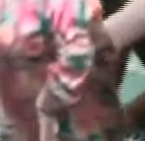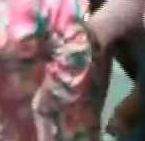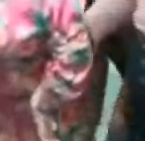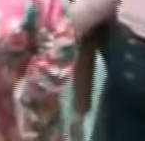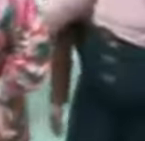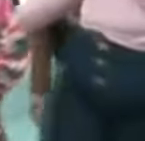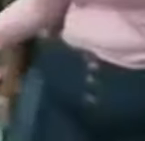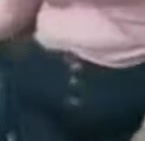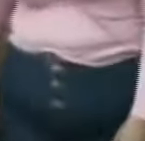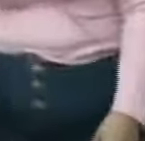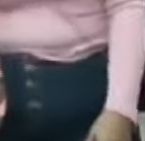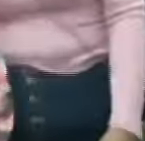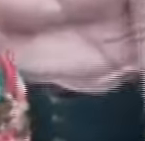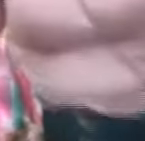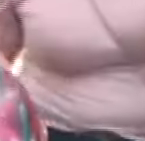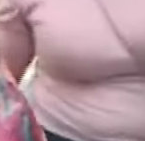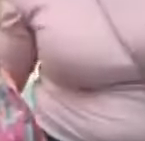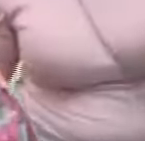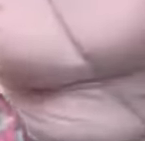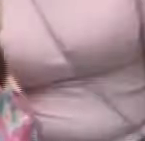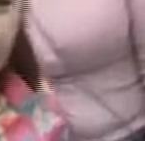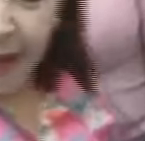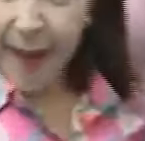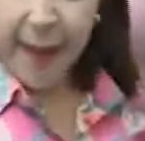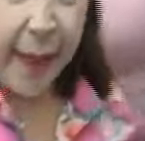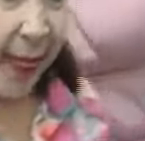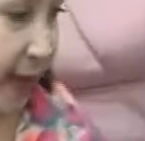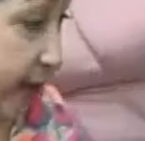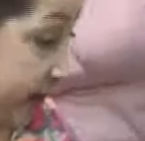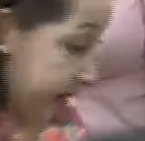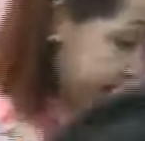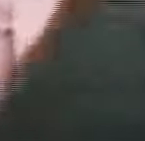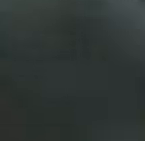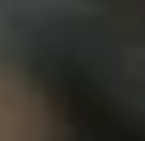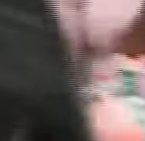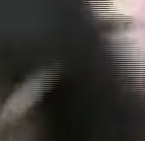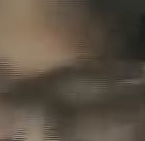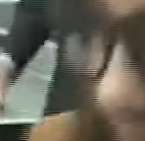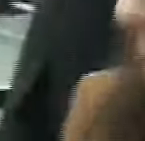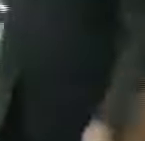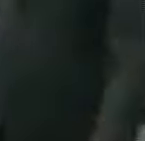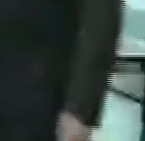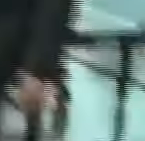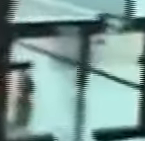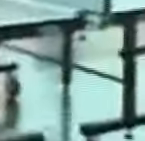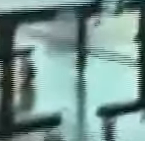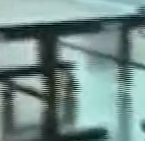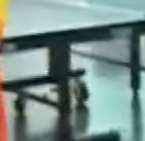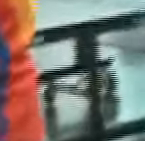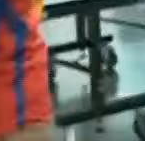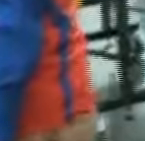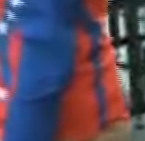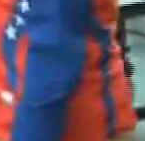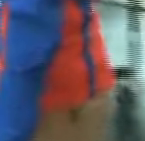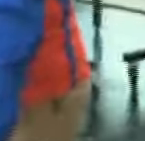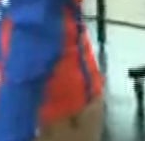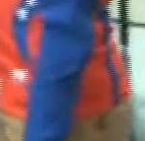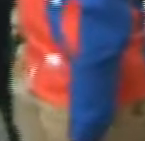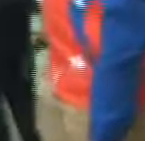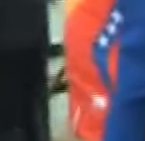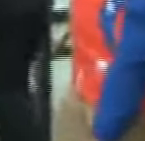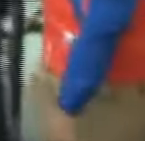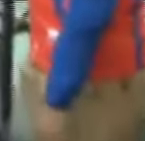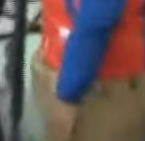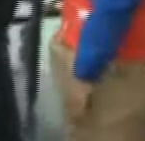Dr. José Gregorio Hernández. Podemos observar cómo se dispone a realizar